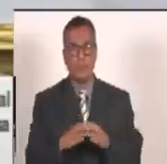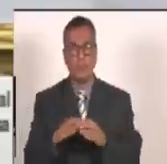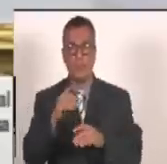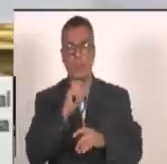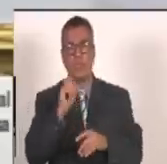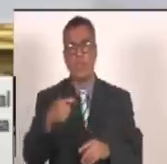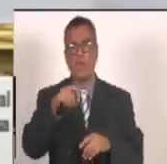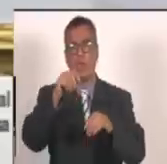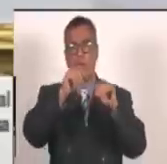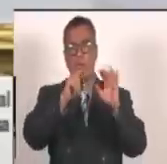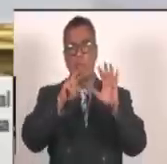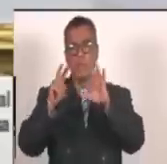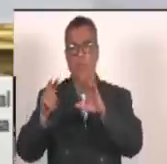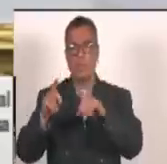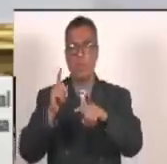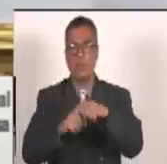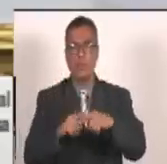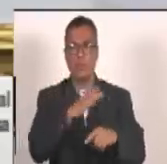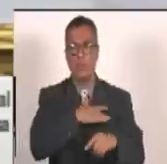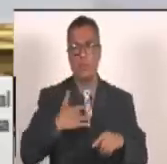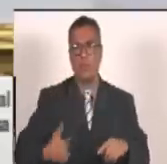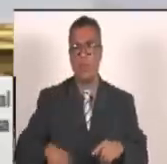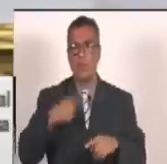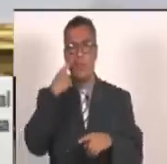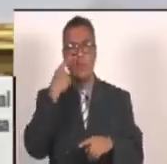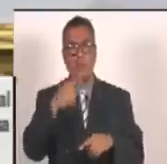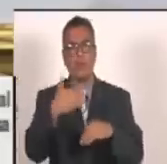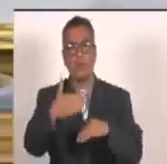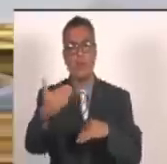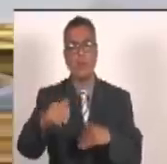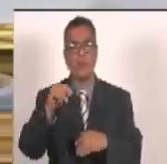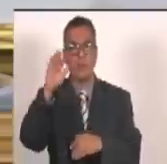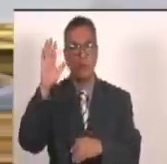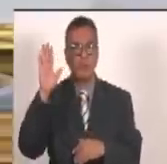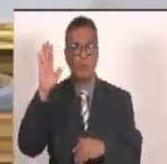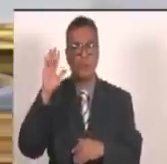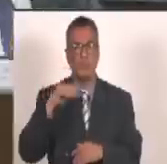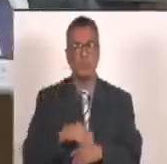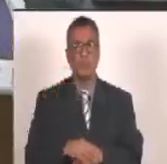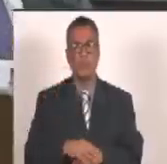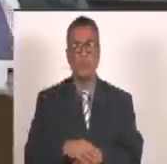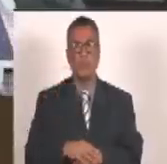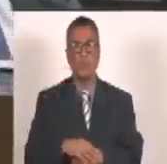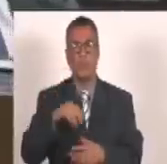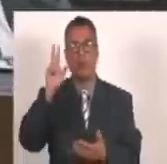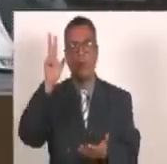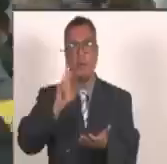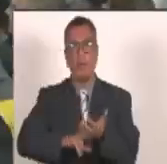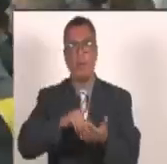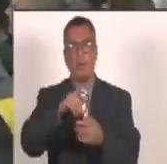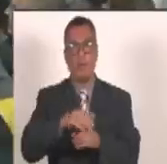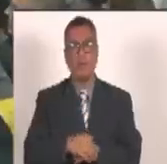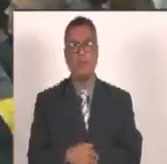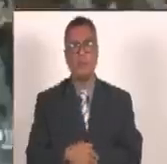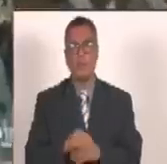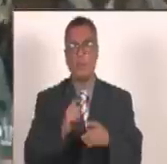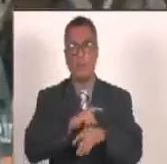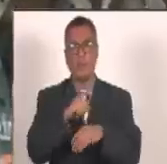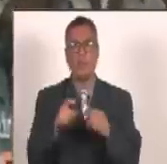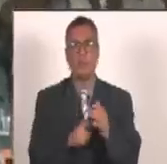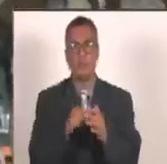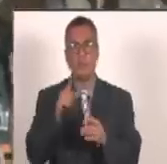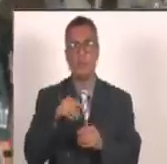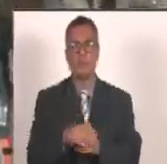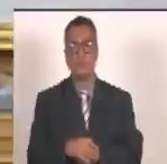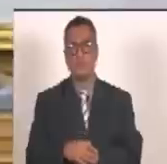el G77 más China, sírvanse a manifestarlo con la señal de costumbre. Queda aprobado por